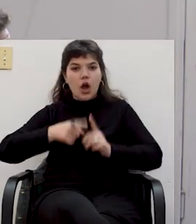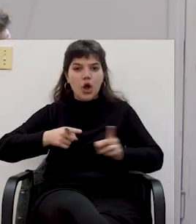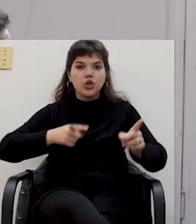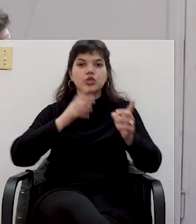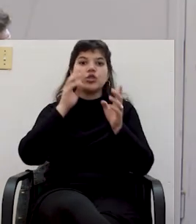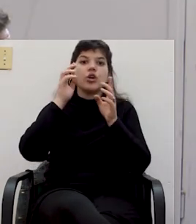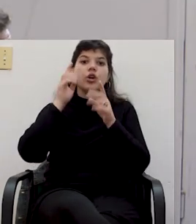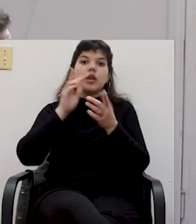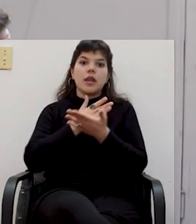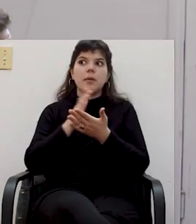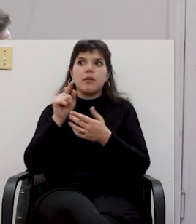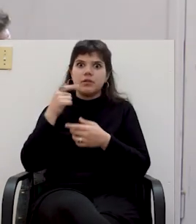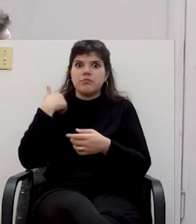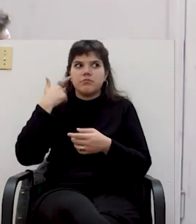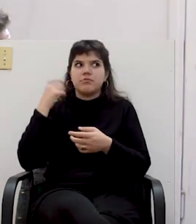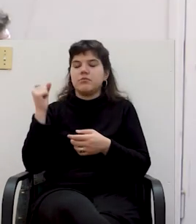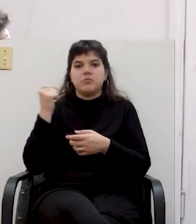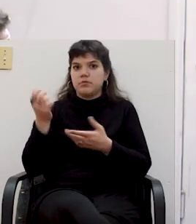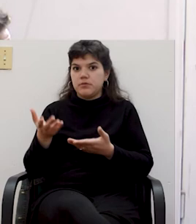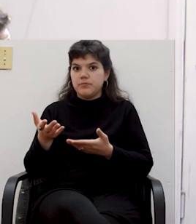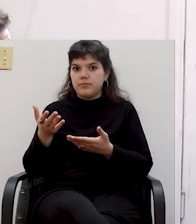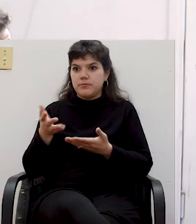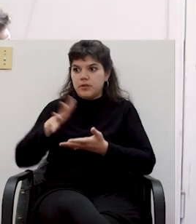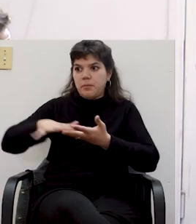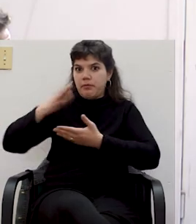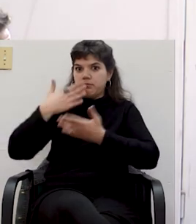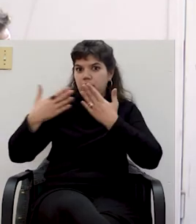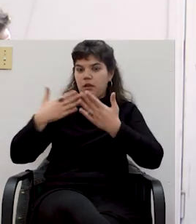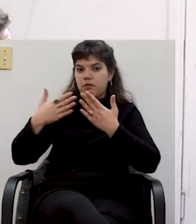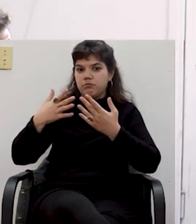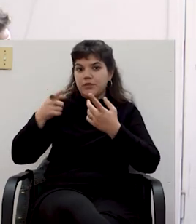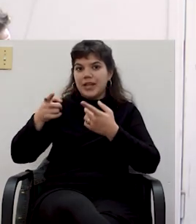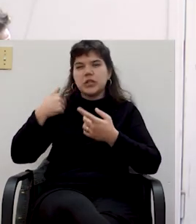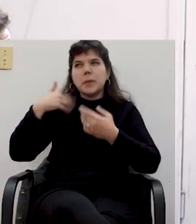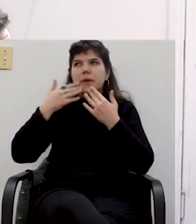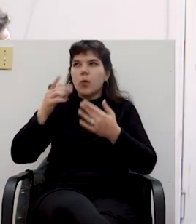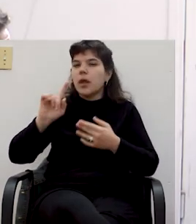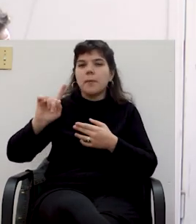los espacios de diálogo son fundamentales. Y hay una pregunta central, ¿no?